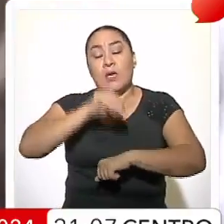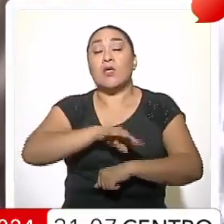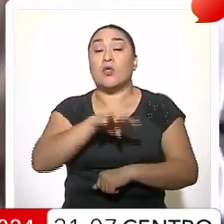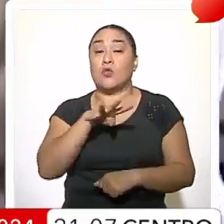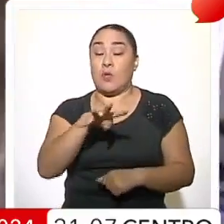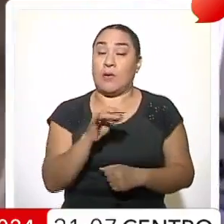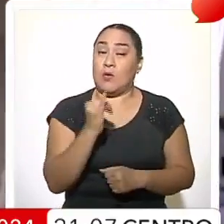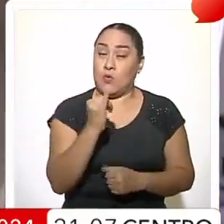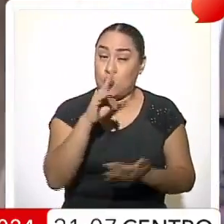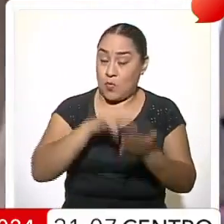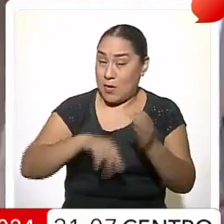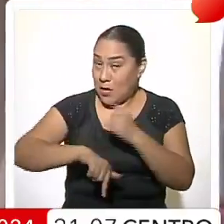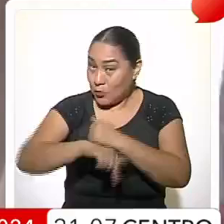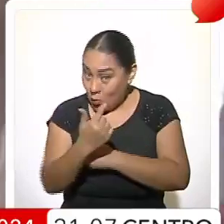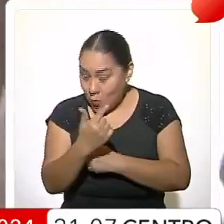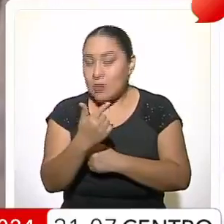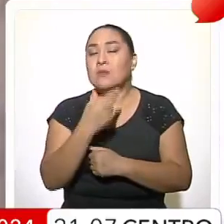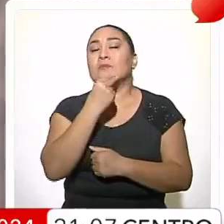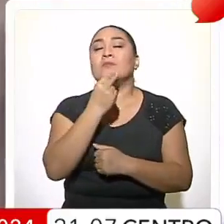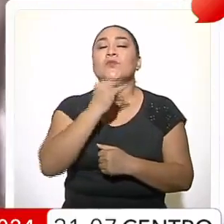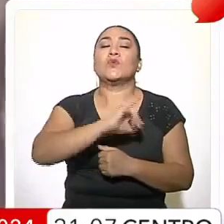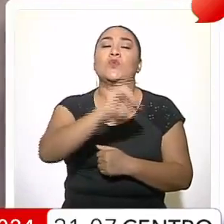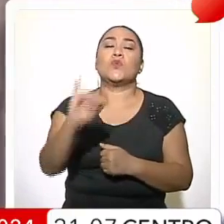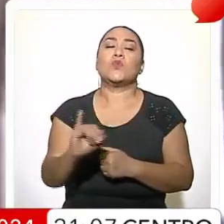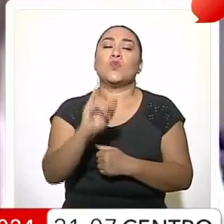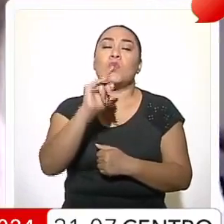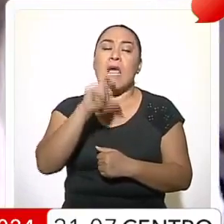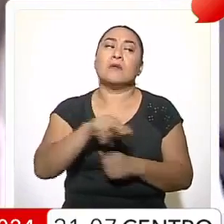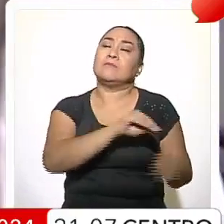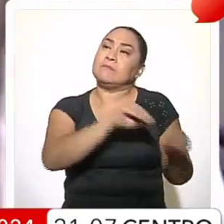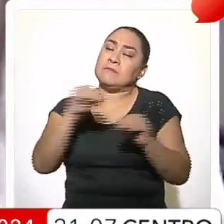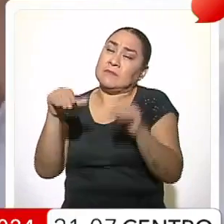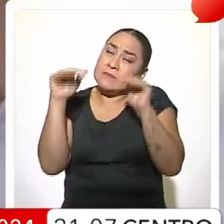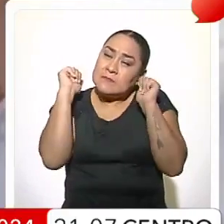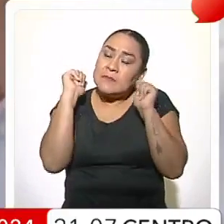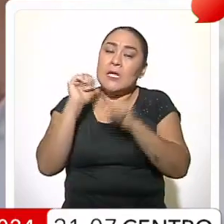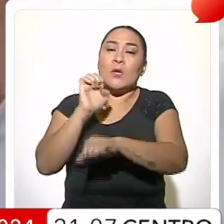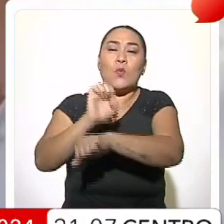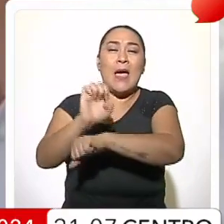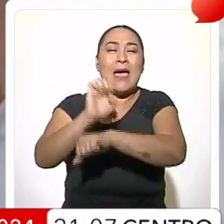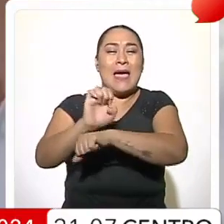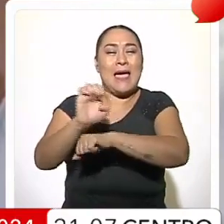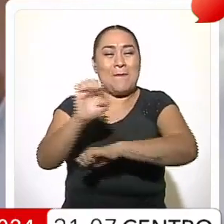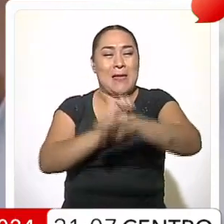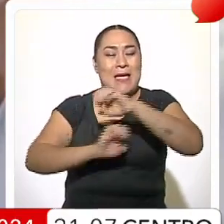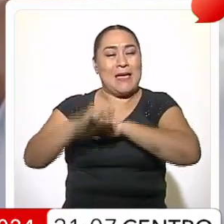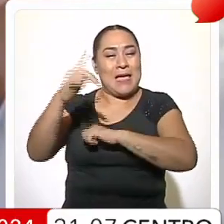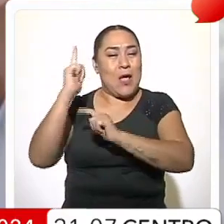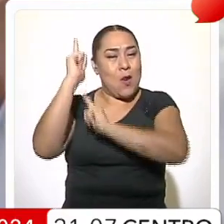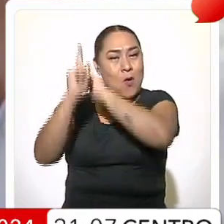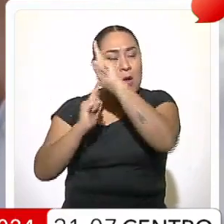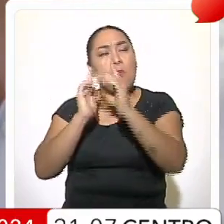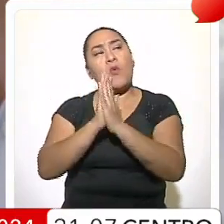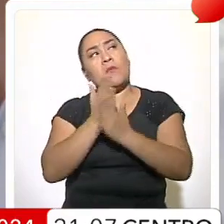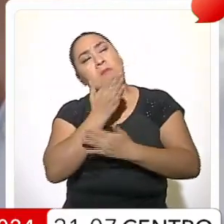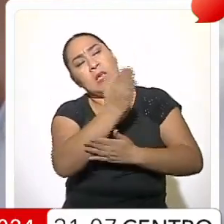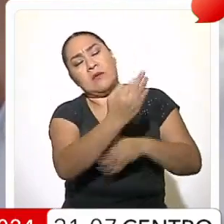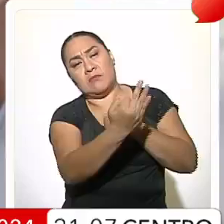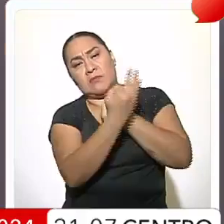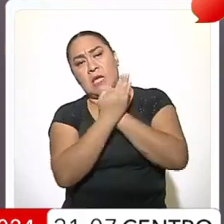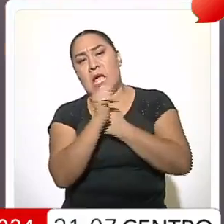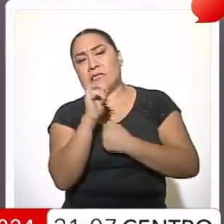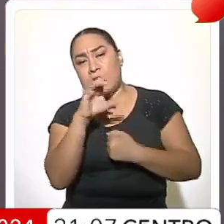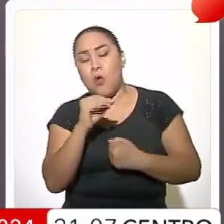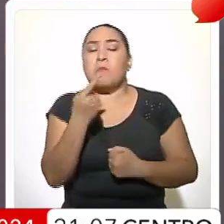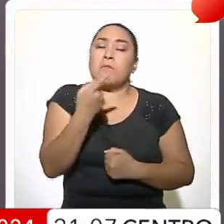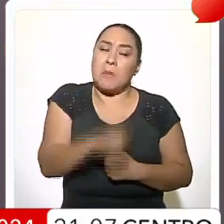junio de 2012, Assange se refugió en la Embajada Ecuatoriana en Londres y solicitó asilo político, otorgado por